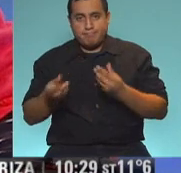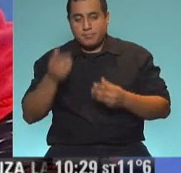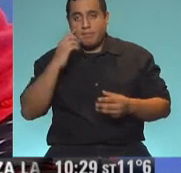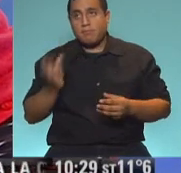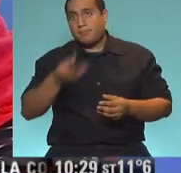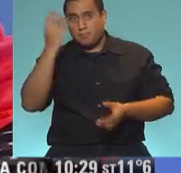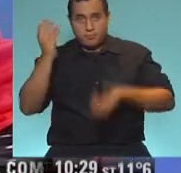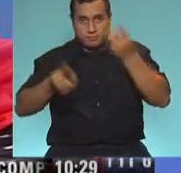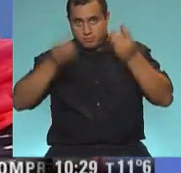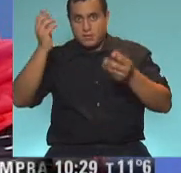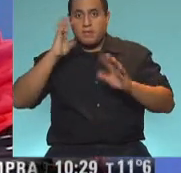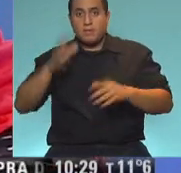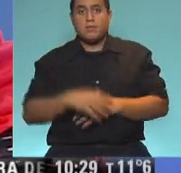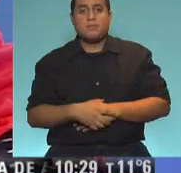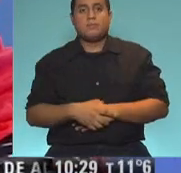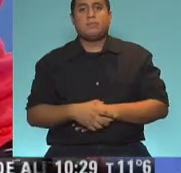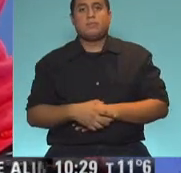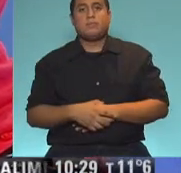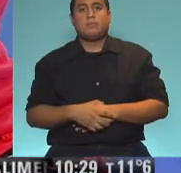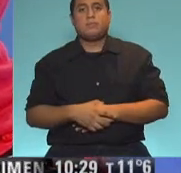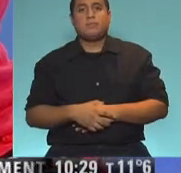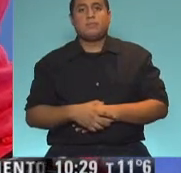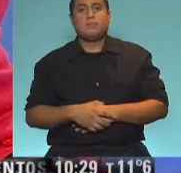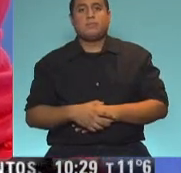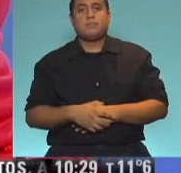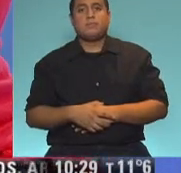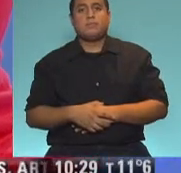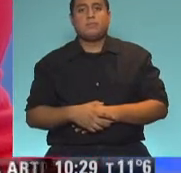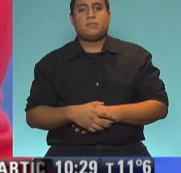de a poco? Dale, vamos a contar.